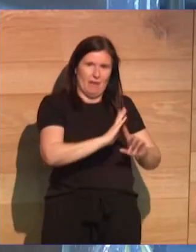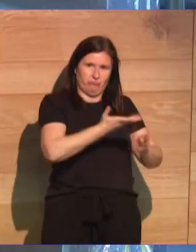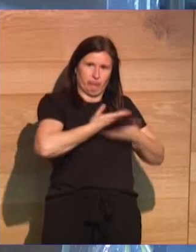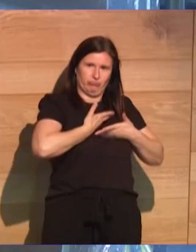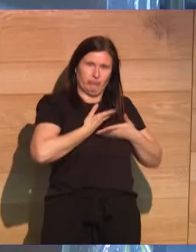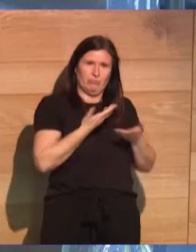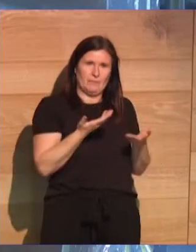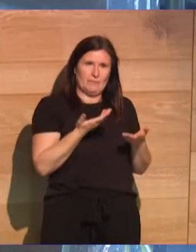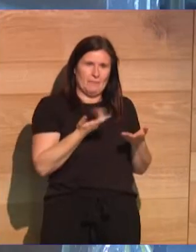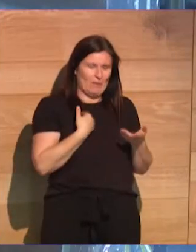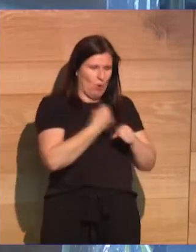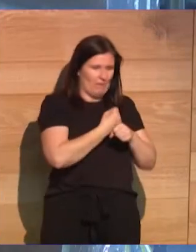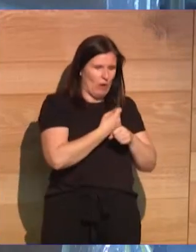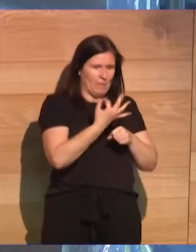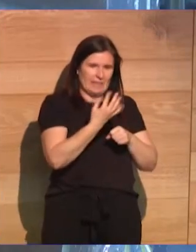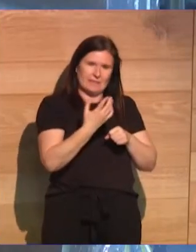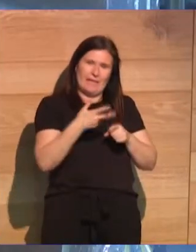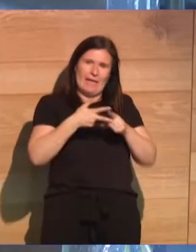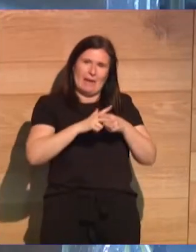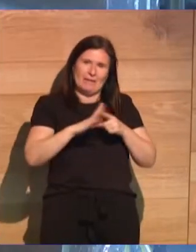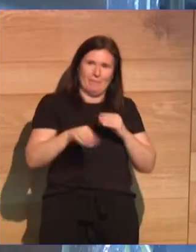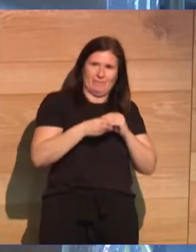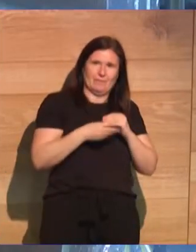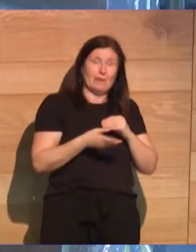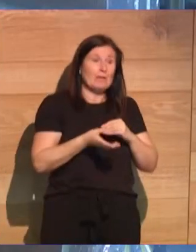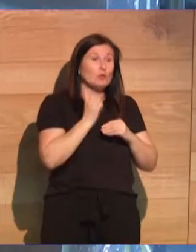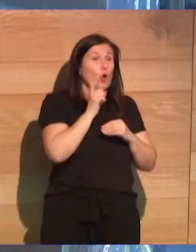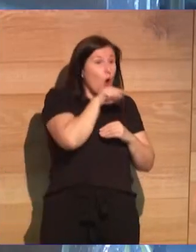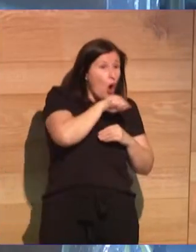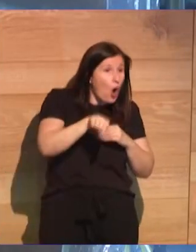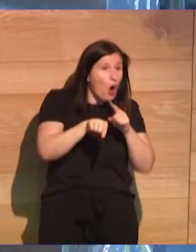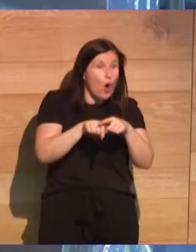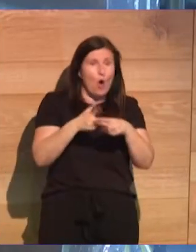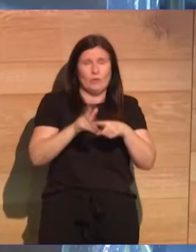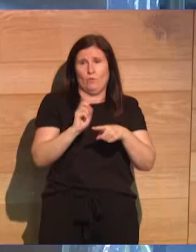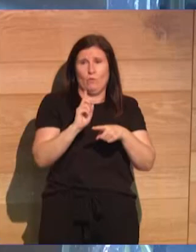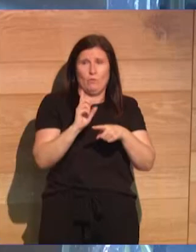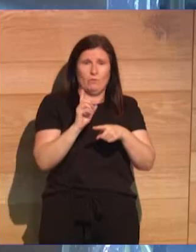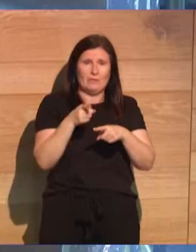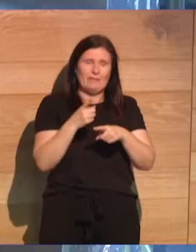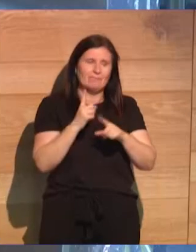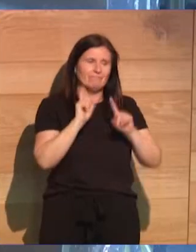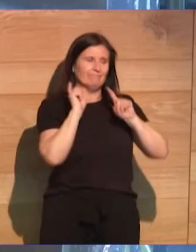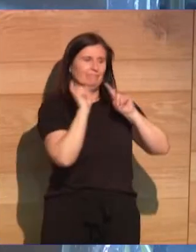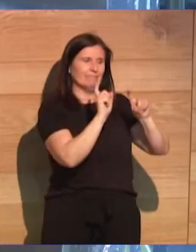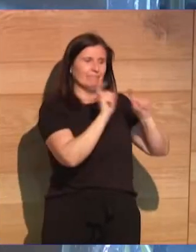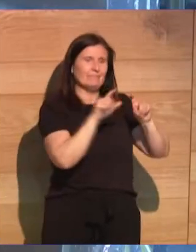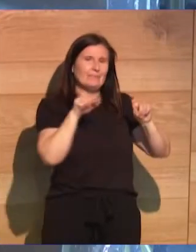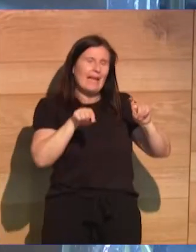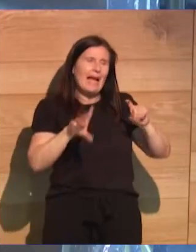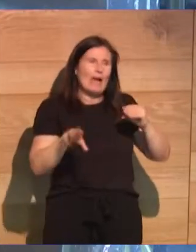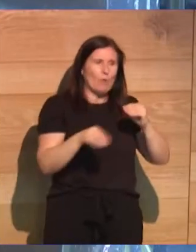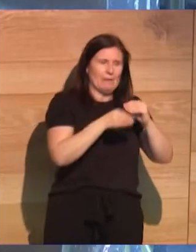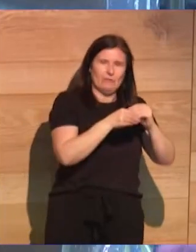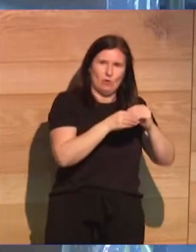ayuda? Lo que no puede ser es que solo se queden en eso. Entonces, hay que enseñarles el valor que aporta, pero que luego ellos tienen que